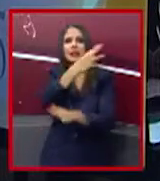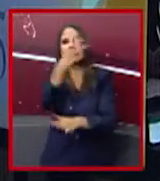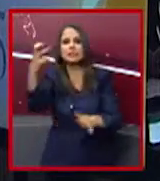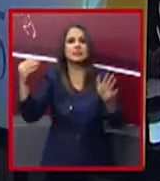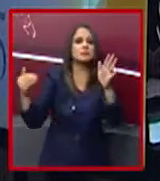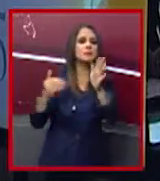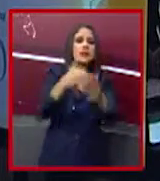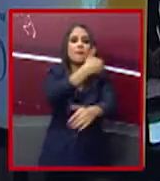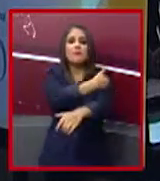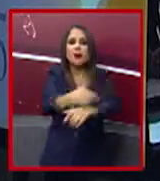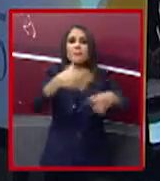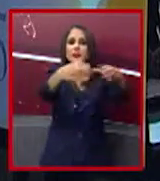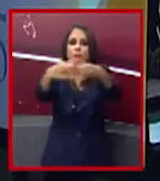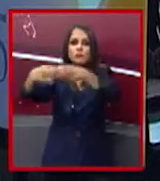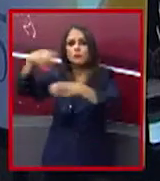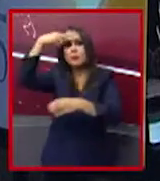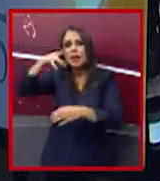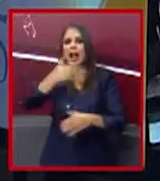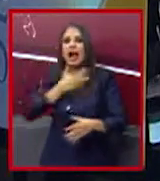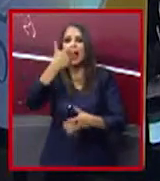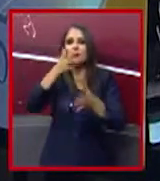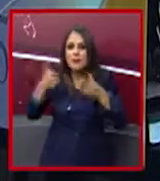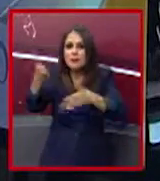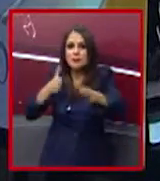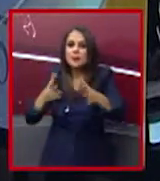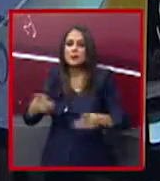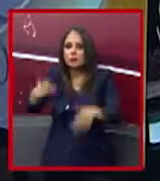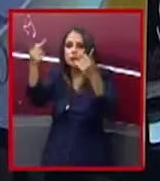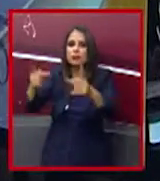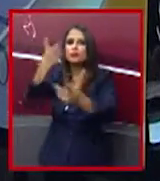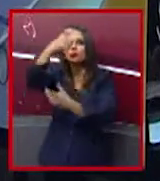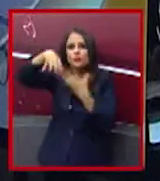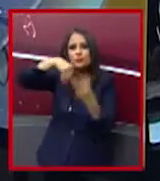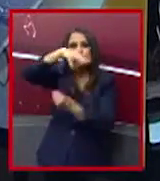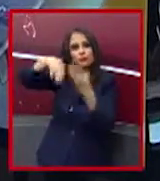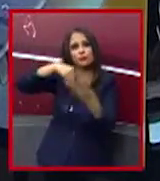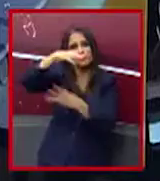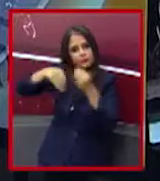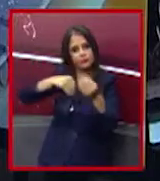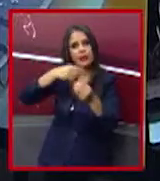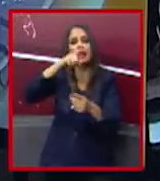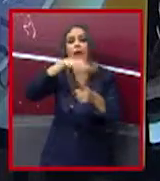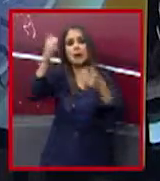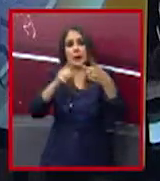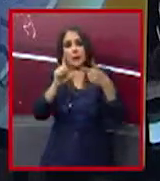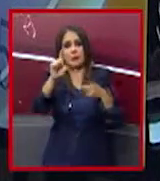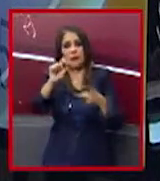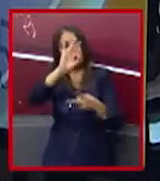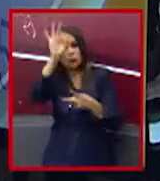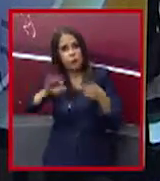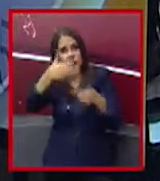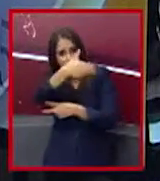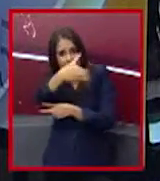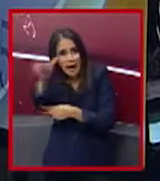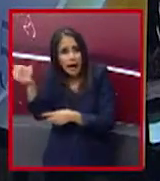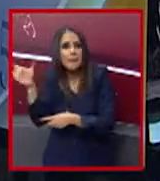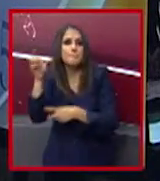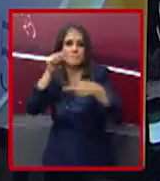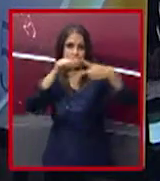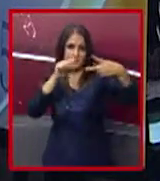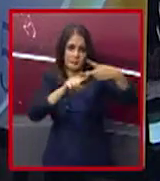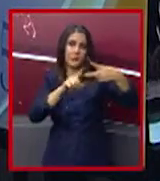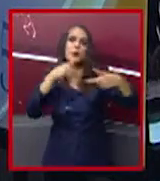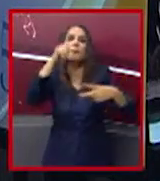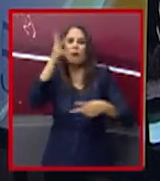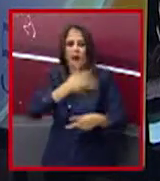de 300,000 familias mexicanas, 80% de ellas en el sector pesquero y el restante 20% en agricultura. Sin embargo, señaló que aún